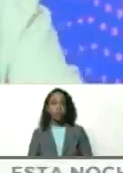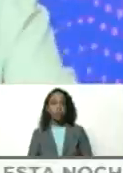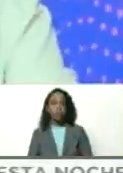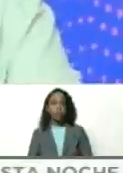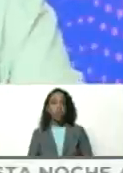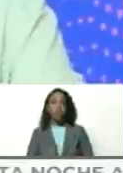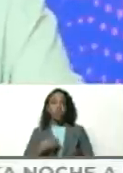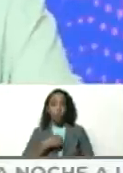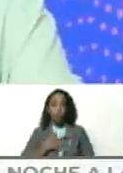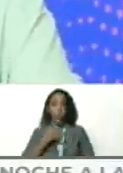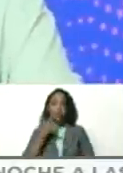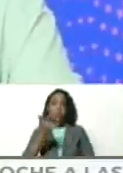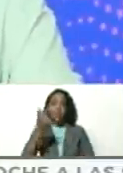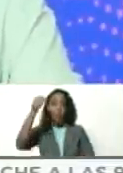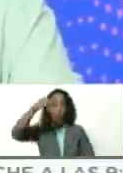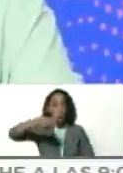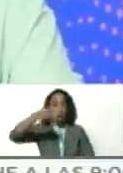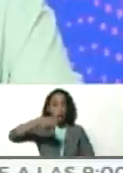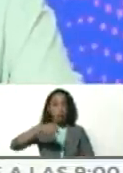Yo puedo decir hoy,